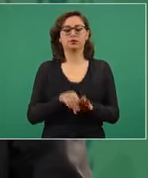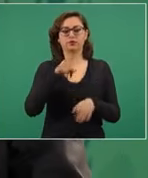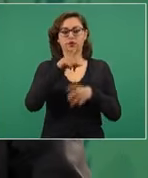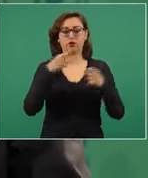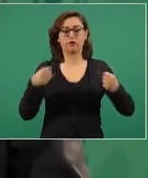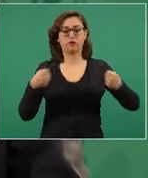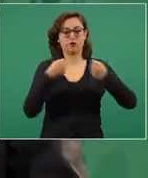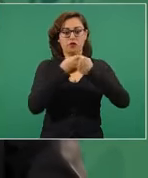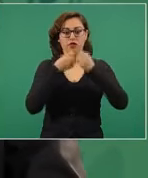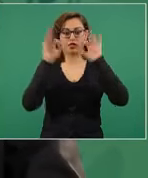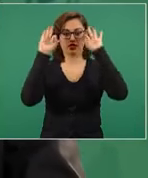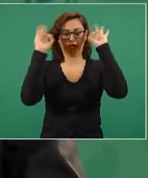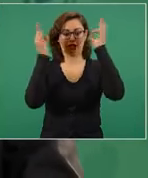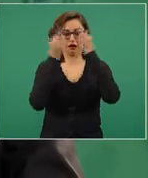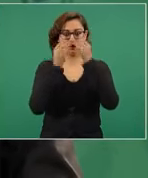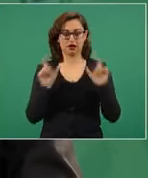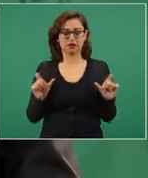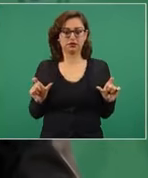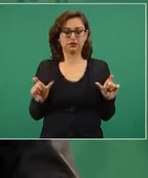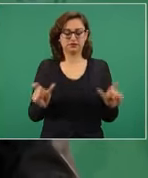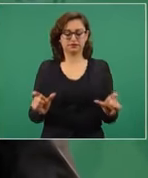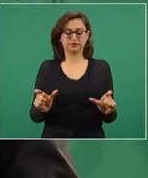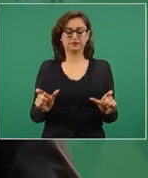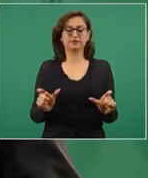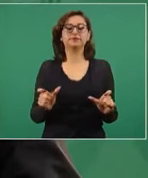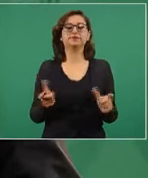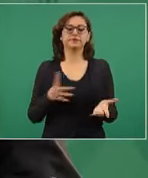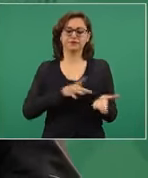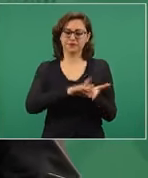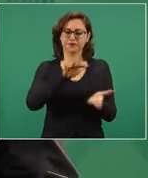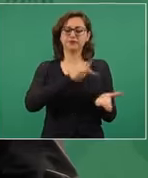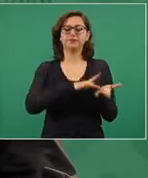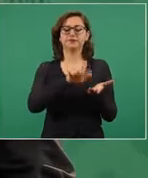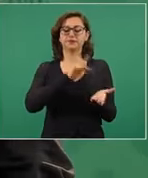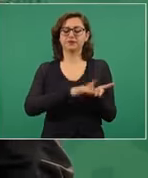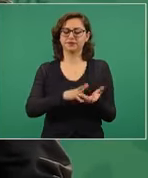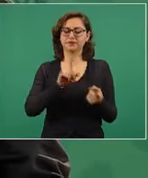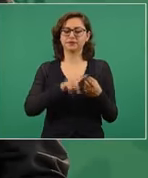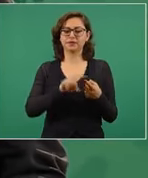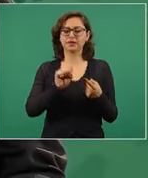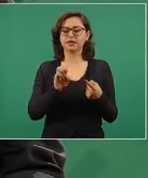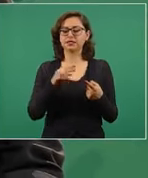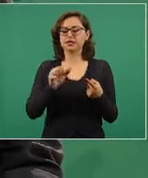con personal de la Secretaría de Marina y de la Secretaría de la Defensa.